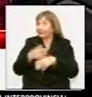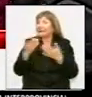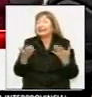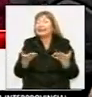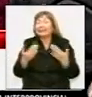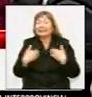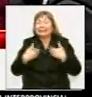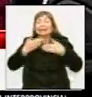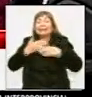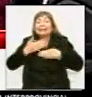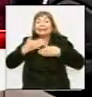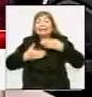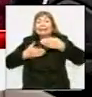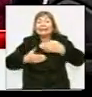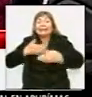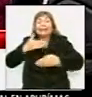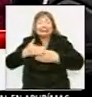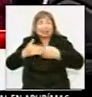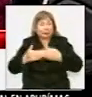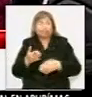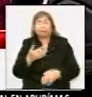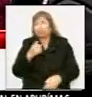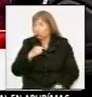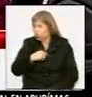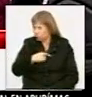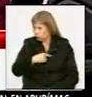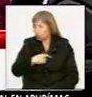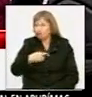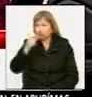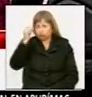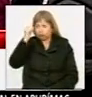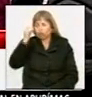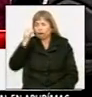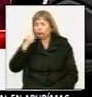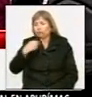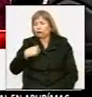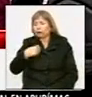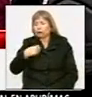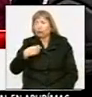es seguir avanzando. Yo comparto la posición